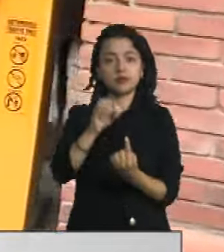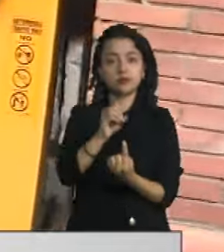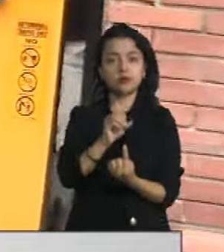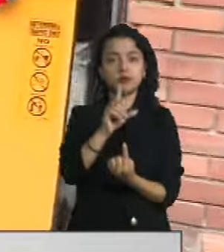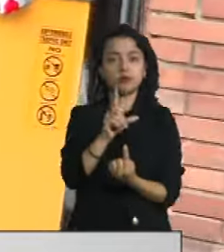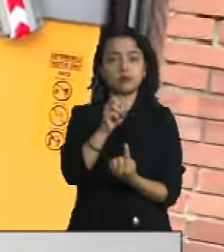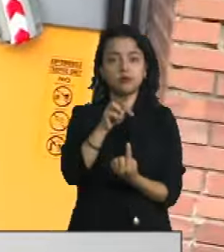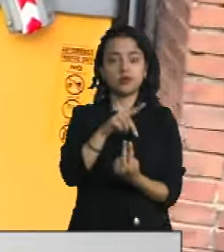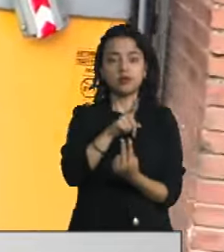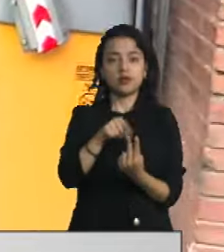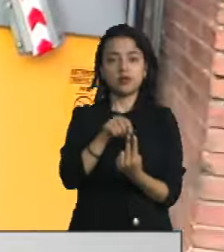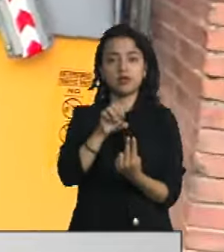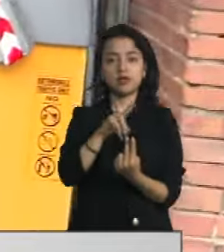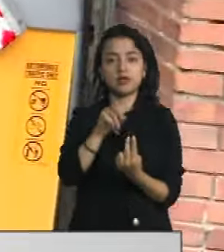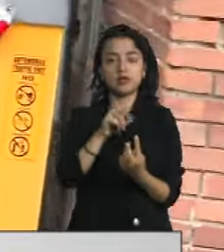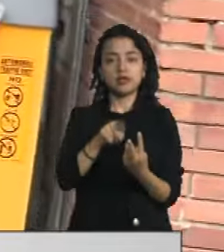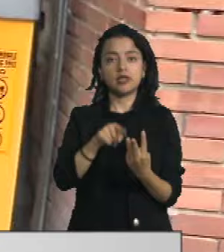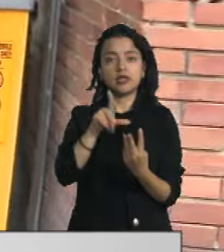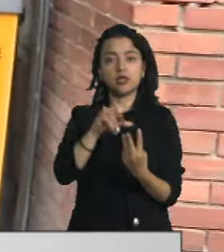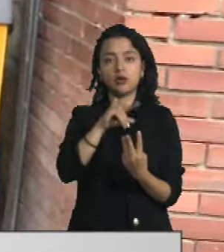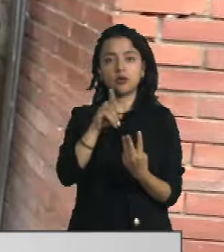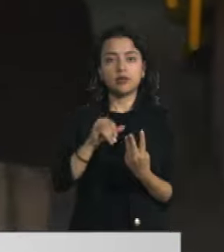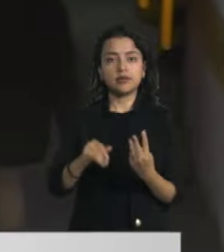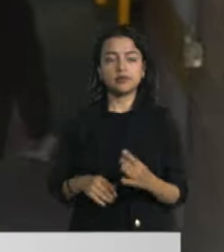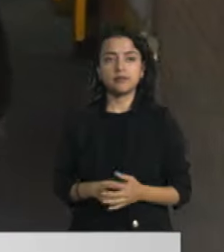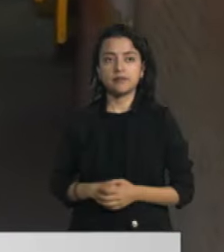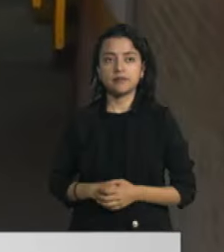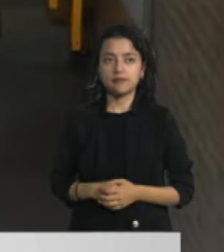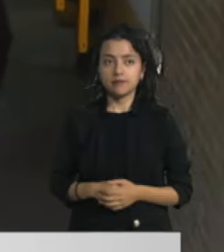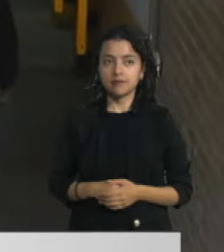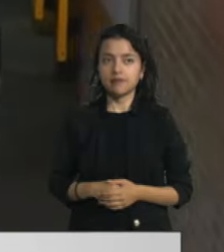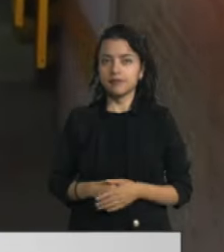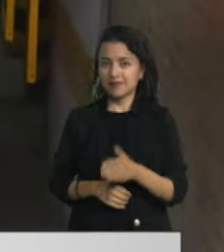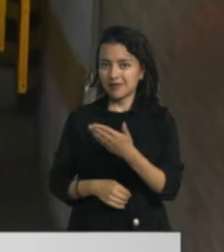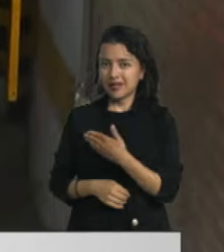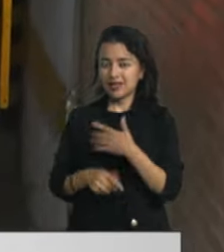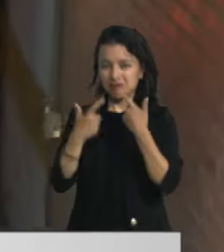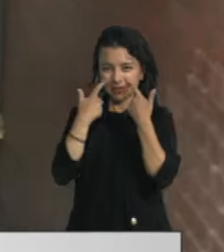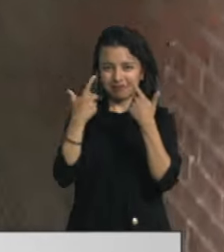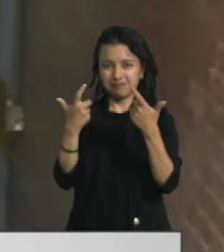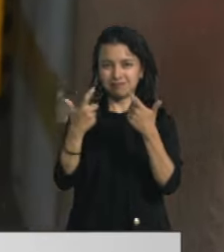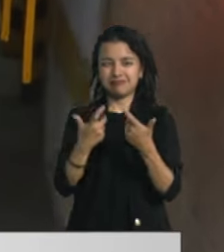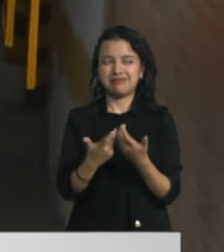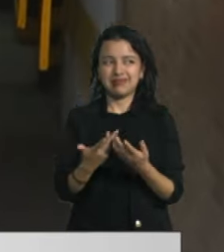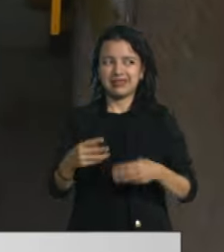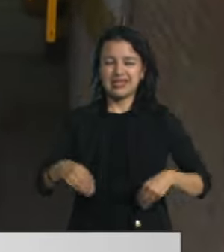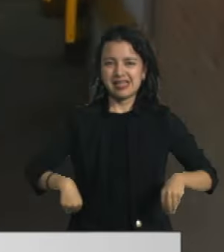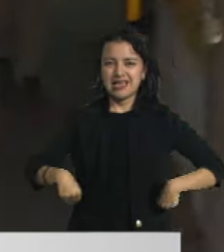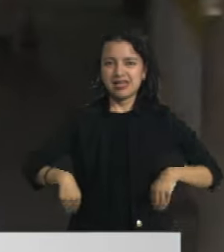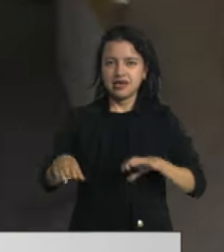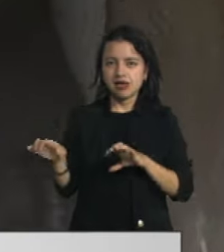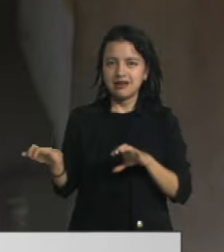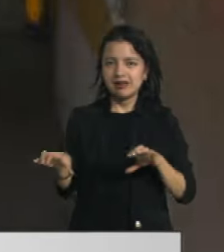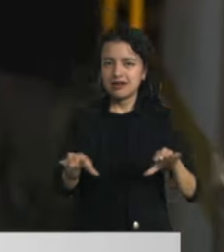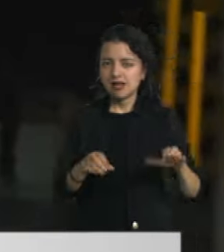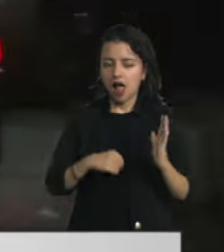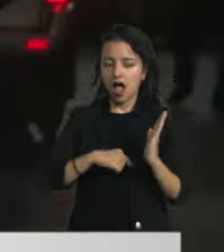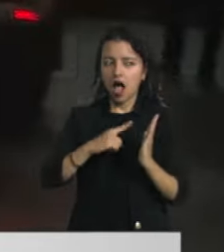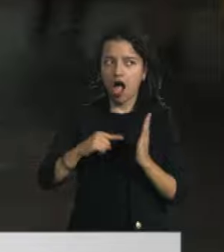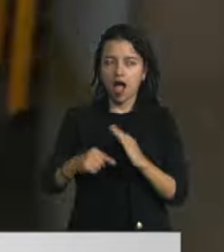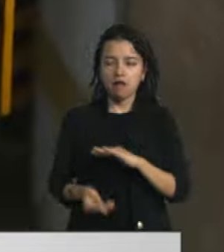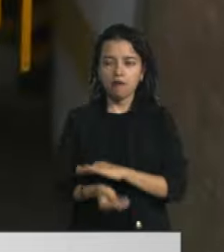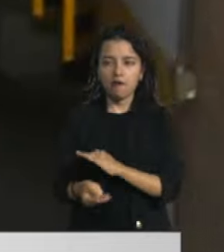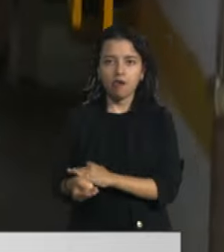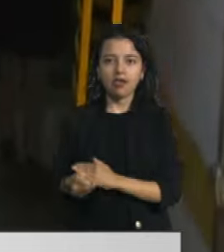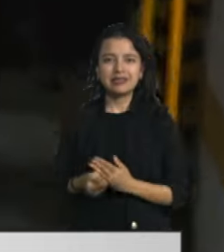López, Sneider Pinilla y Luis Eduardo López Rosero. Esto en el marco de un escándalo por presuntas irregularidades contractuales en la